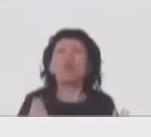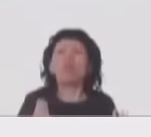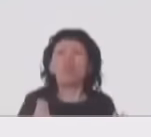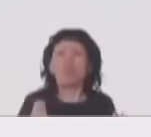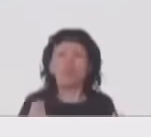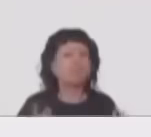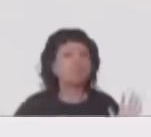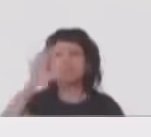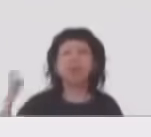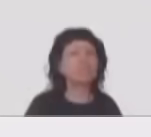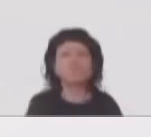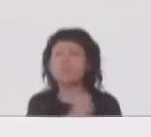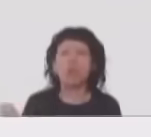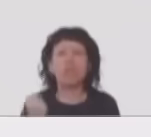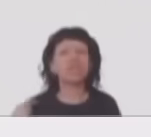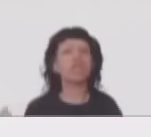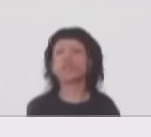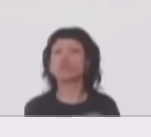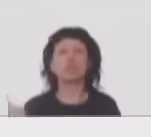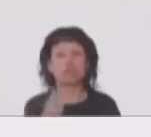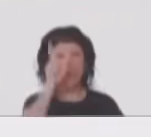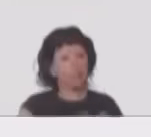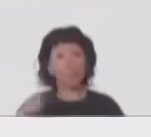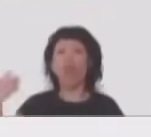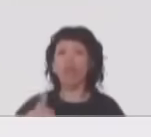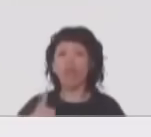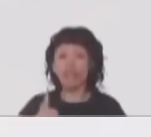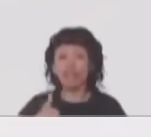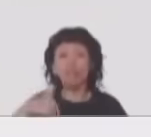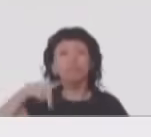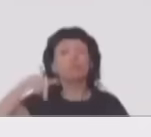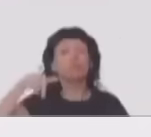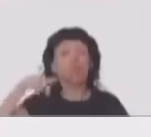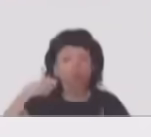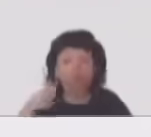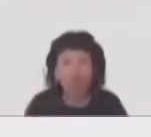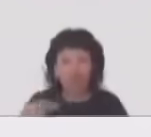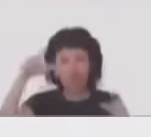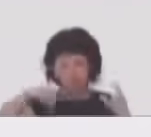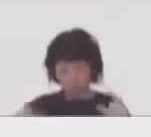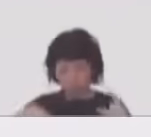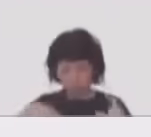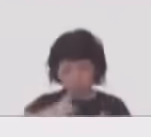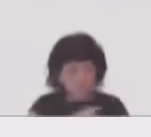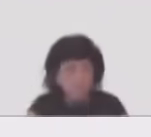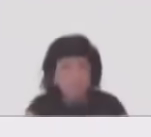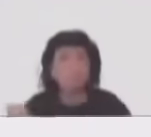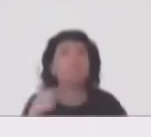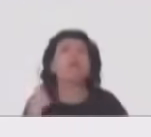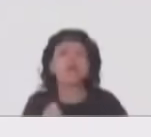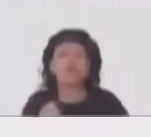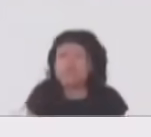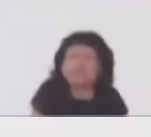derrota e parabenizar o candidato, o oponente. Ao vivo, a gente continua com o discurso. O mensagem de